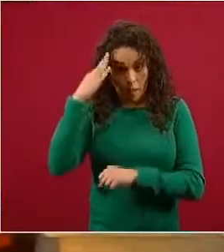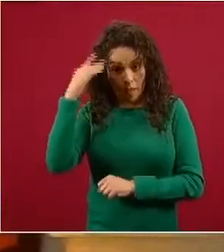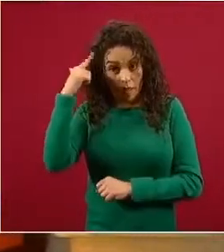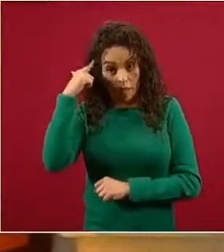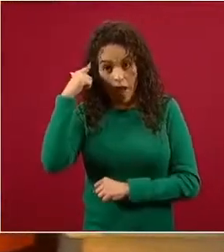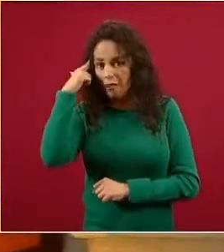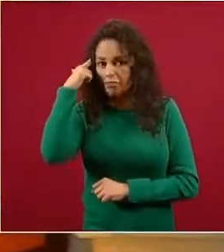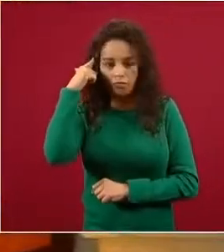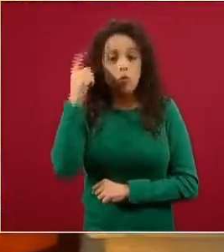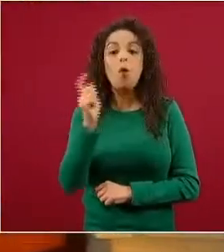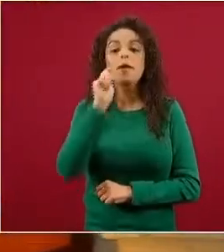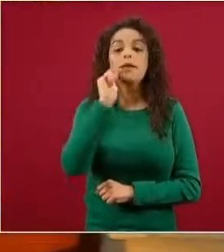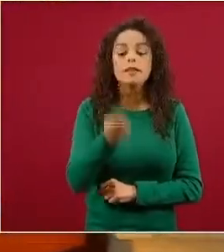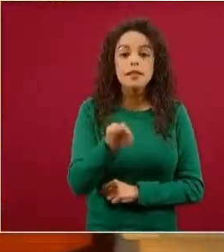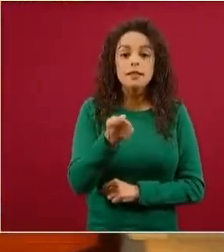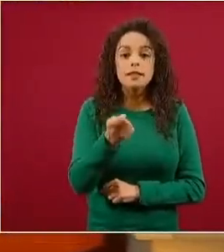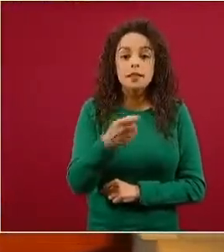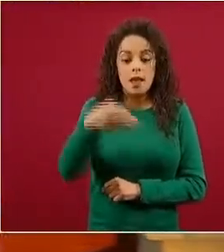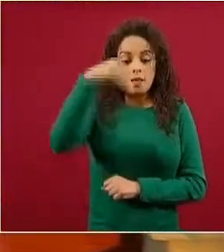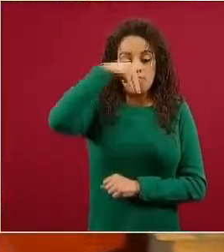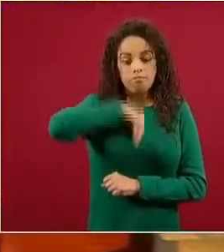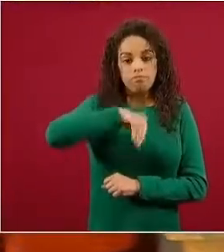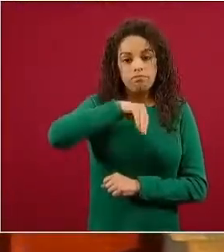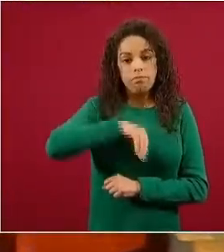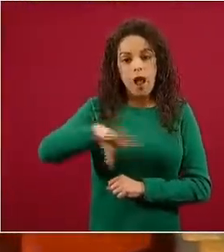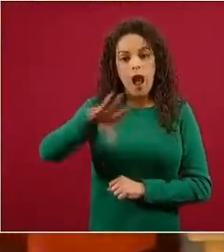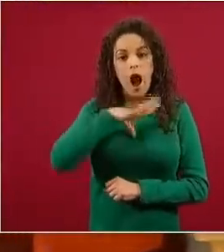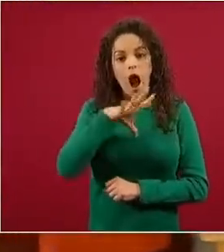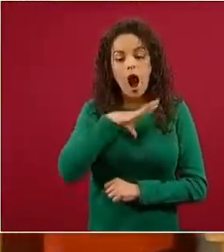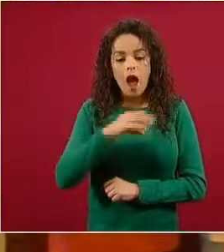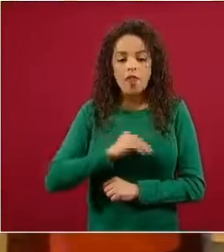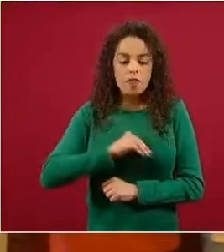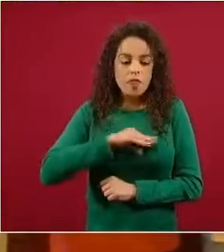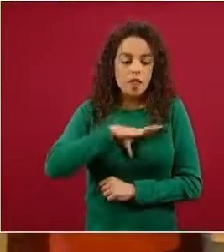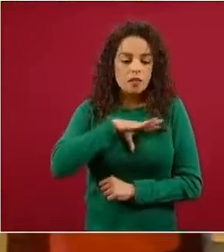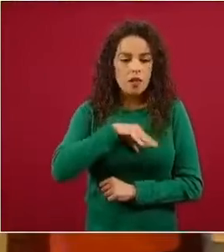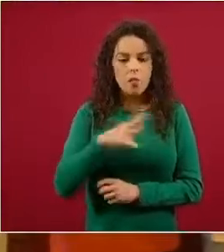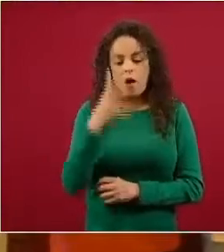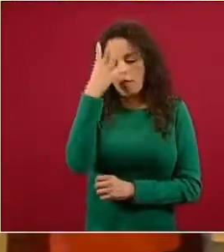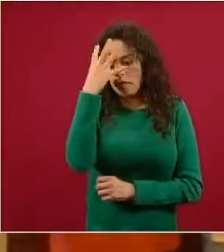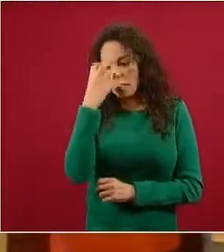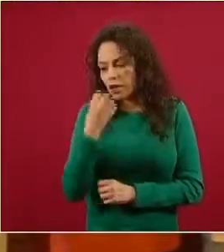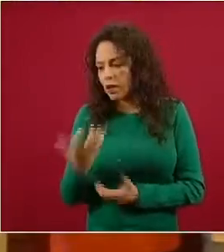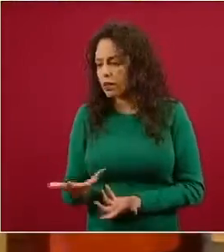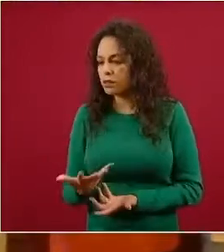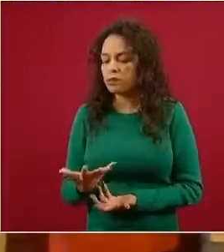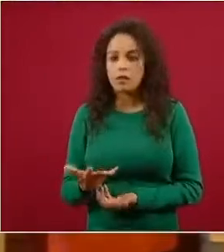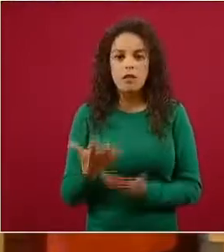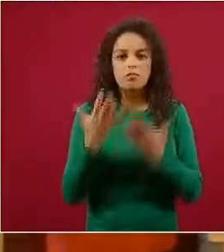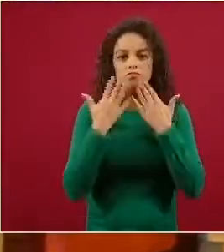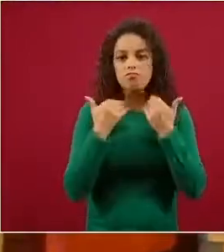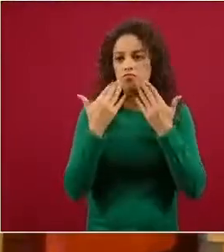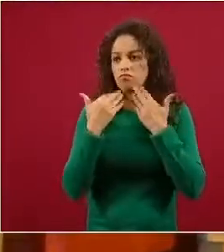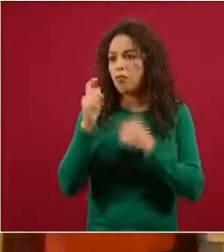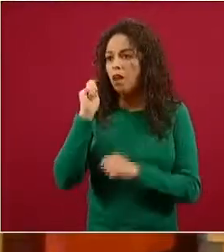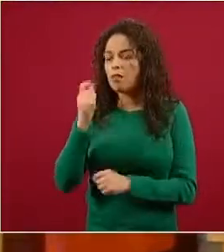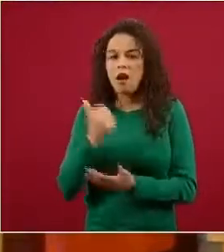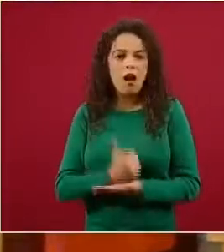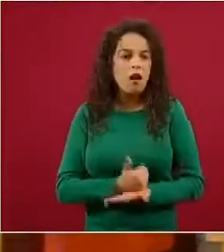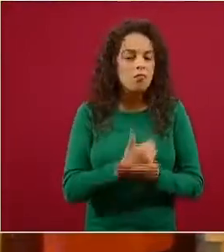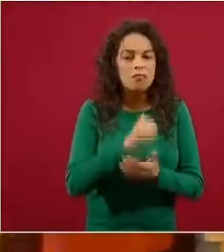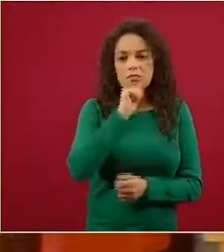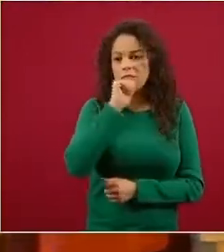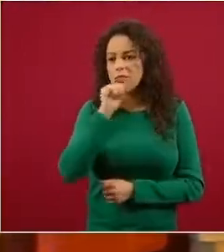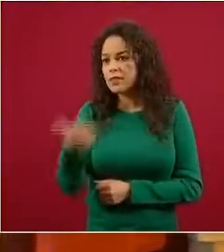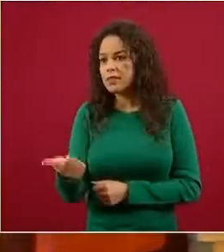más se explica, que son diferentes fases por las que puede pasar tanto una persona ante su propio duelo como un doliente. Son las